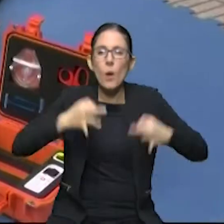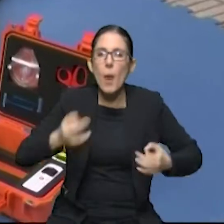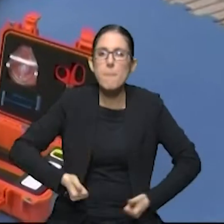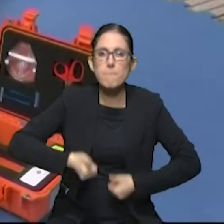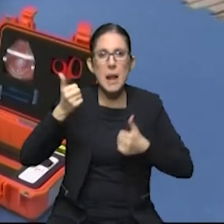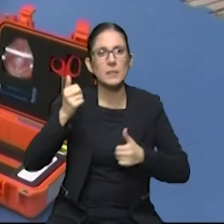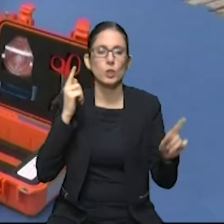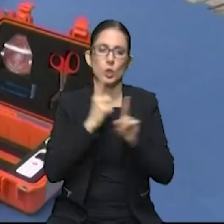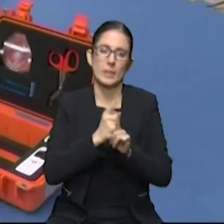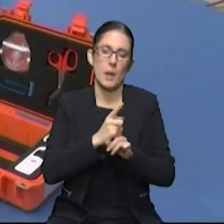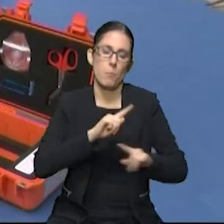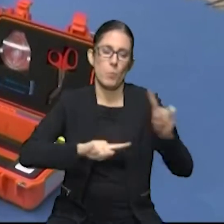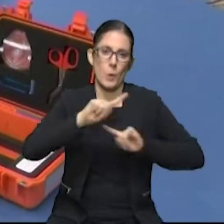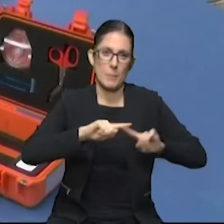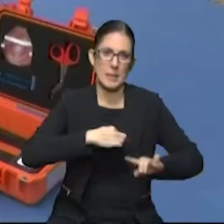figuras, ¿por qué es aquí?